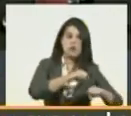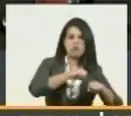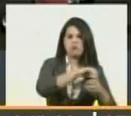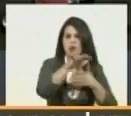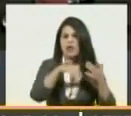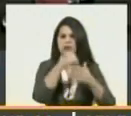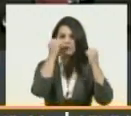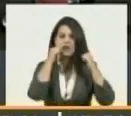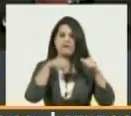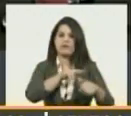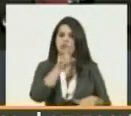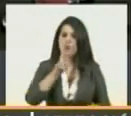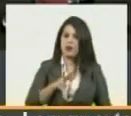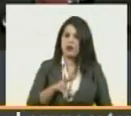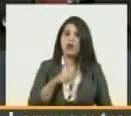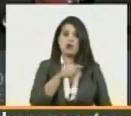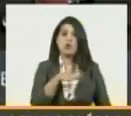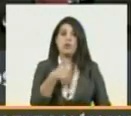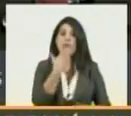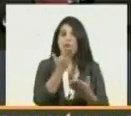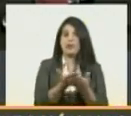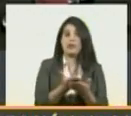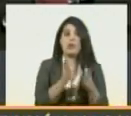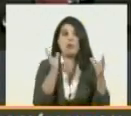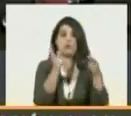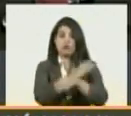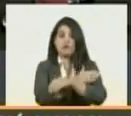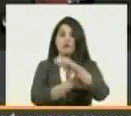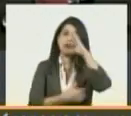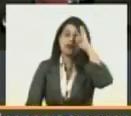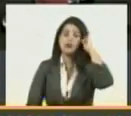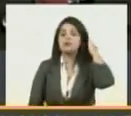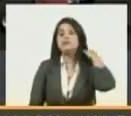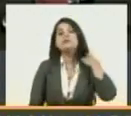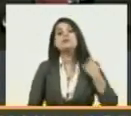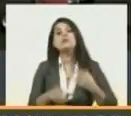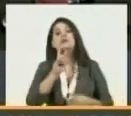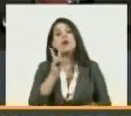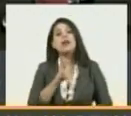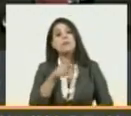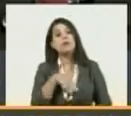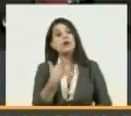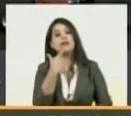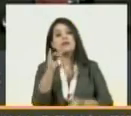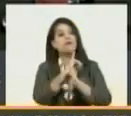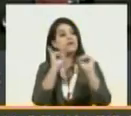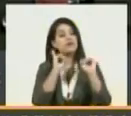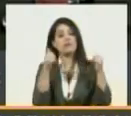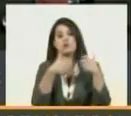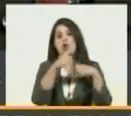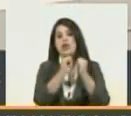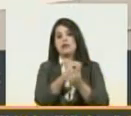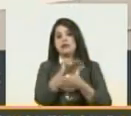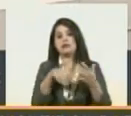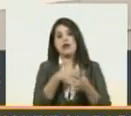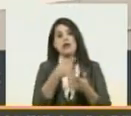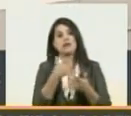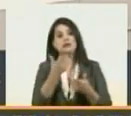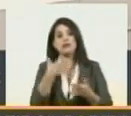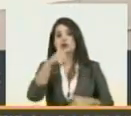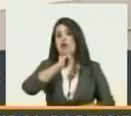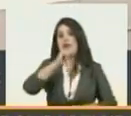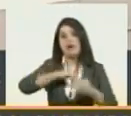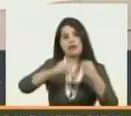en nuestro país. Ellos pueden pedirle a la oposición violenta en Venezuela que cese la violencia, que cese la